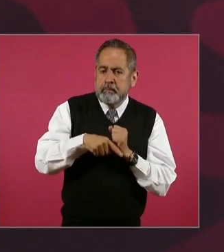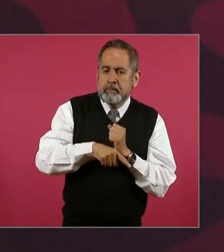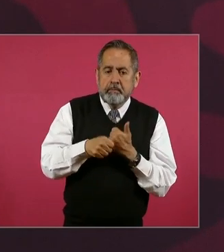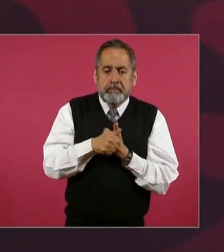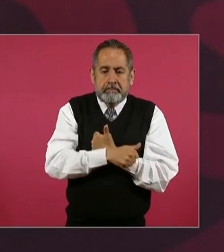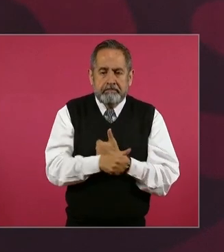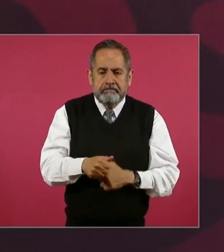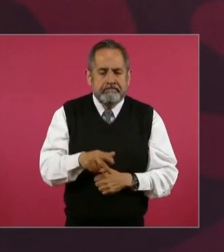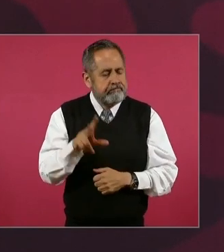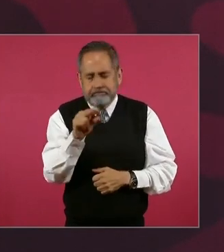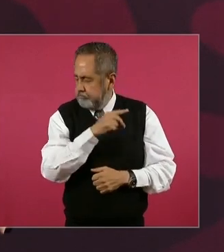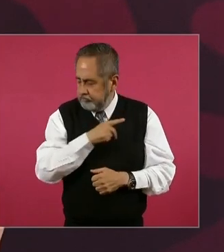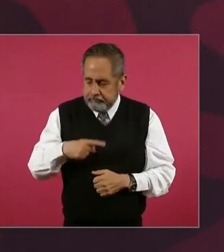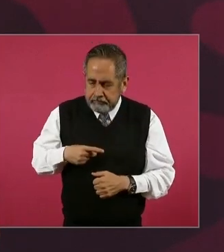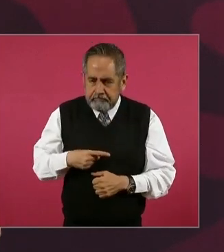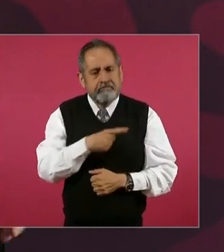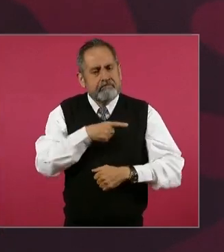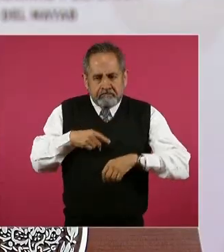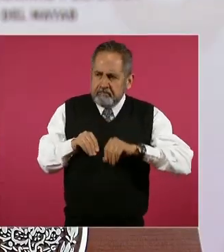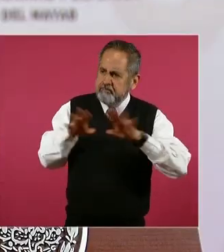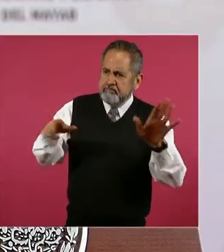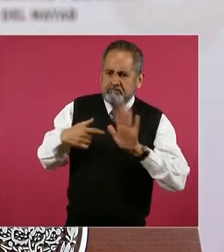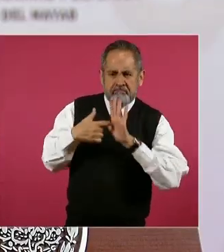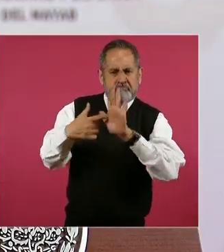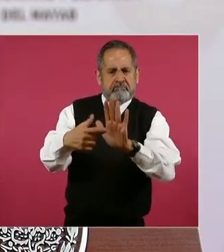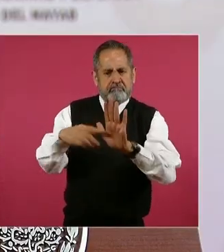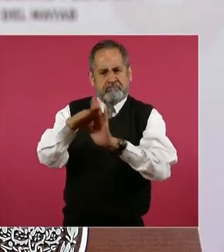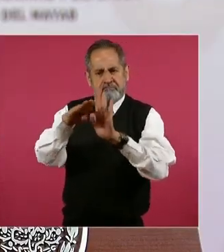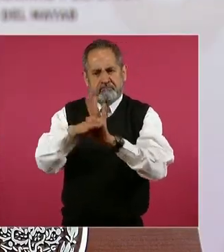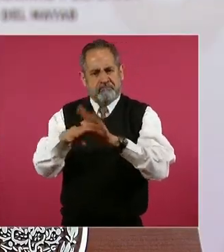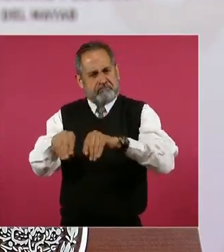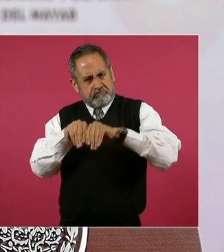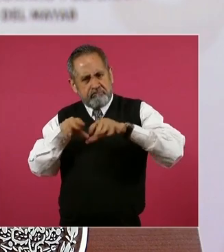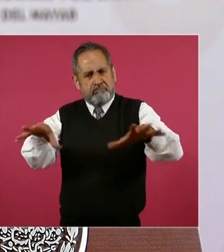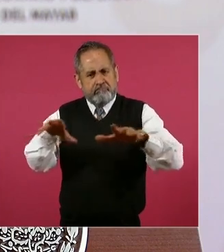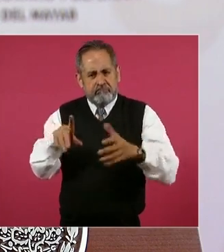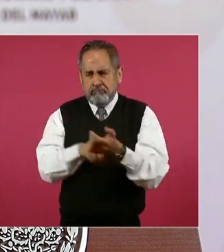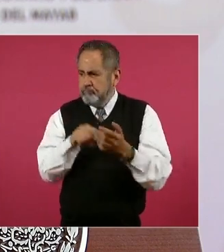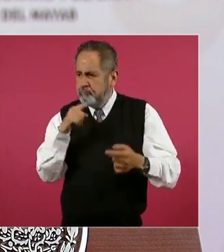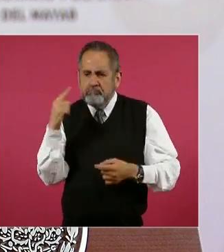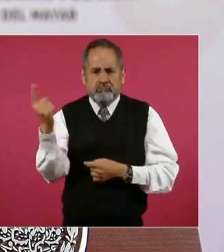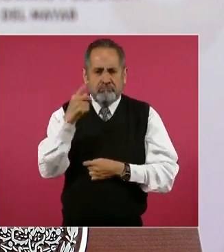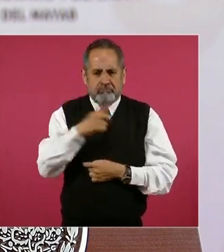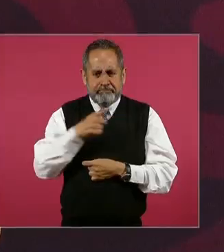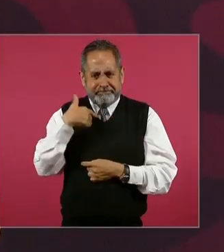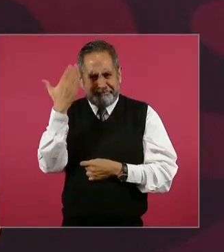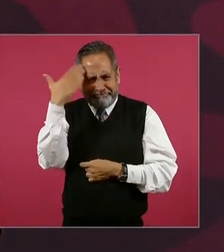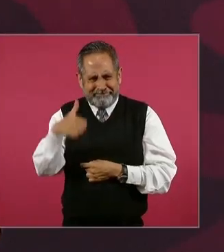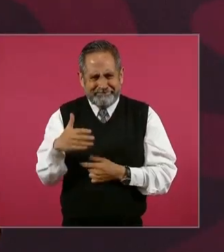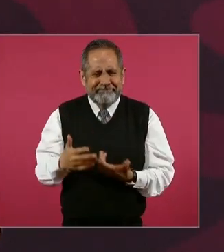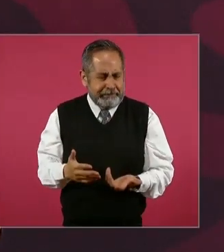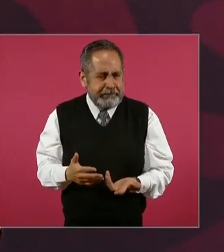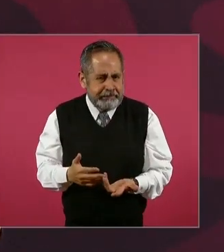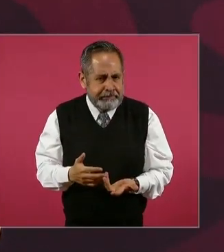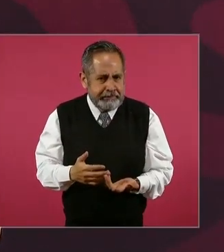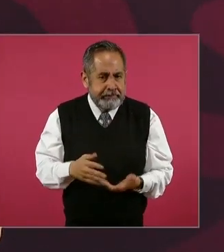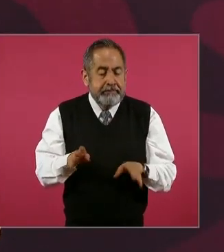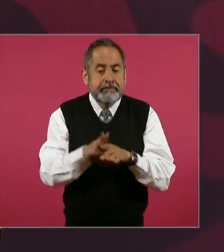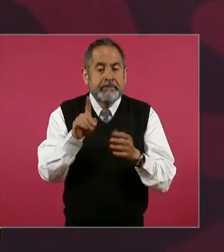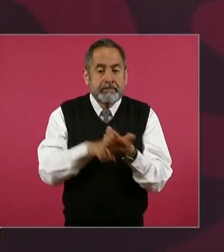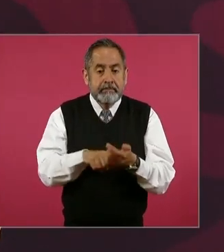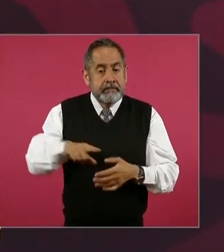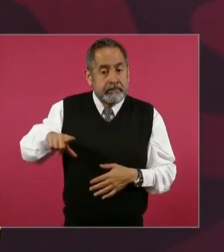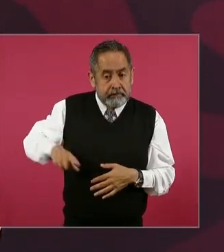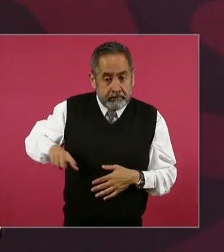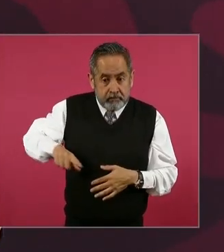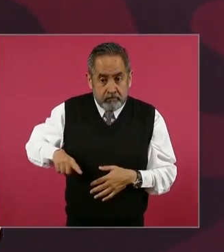ser oculto debe ser público es un asunto de orden público desde el momento en que el